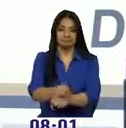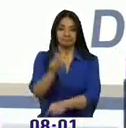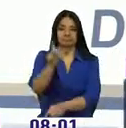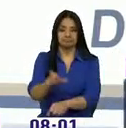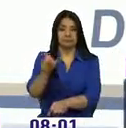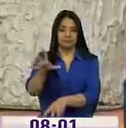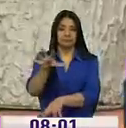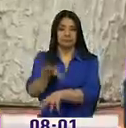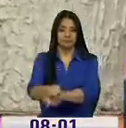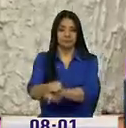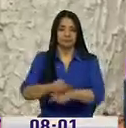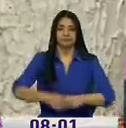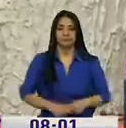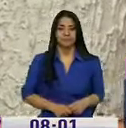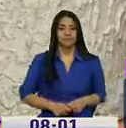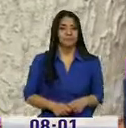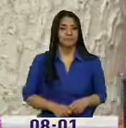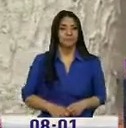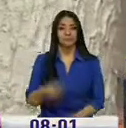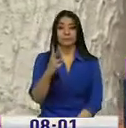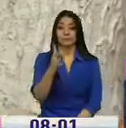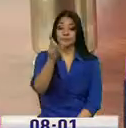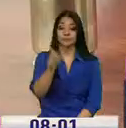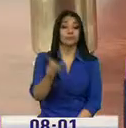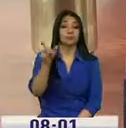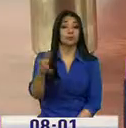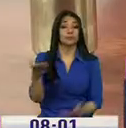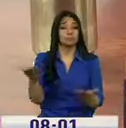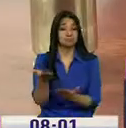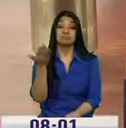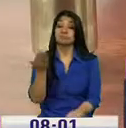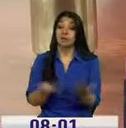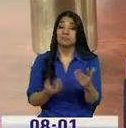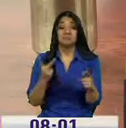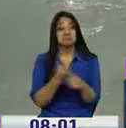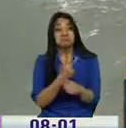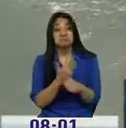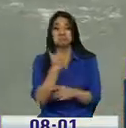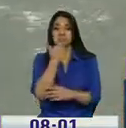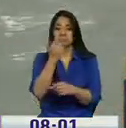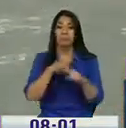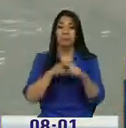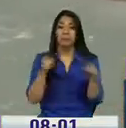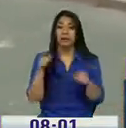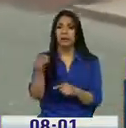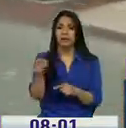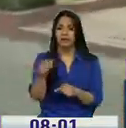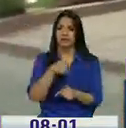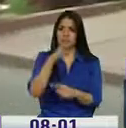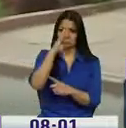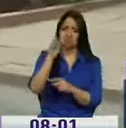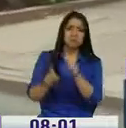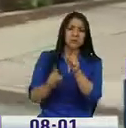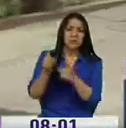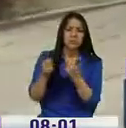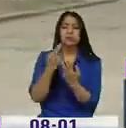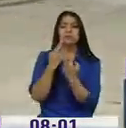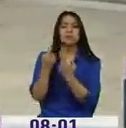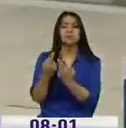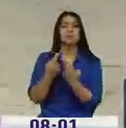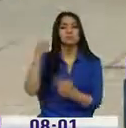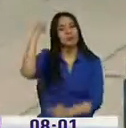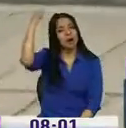dos señores. Se presume que las dos personas detenidas buscaban cometer algún ilícito. Sin embargo, la respuesta brindada a los gendarmes habría intentado